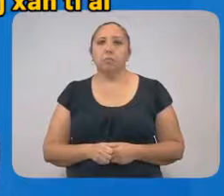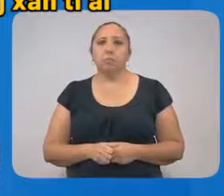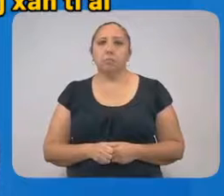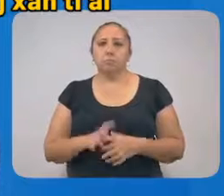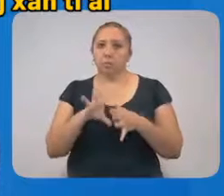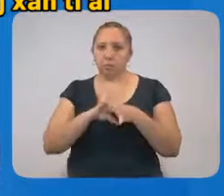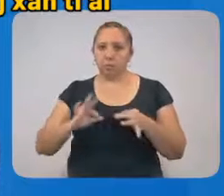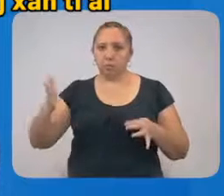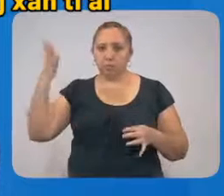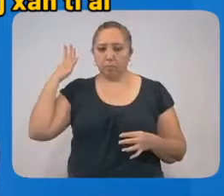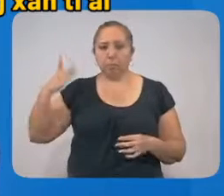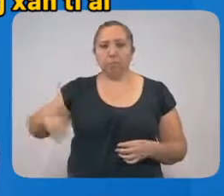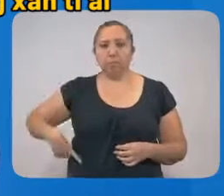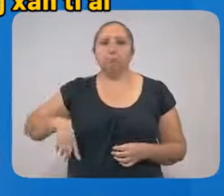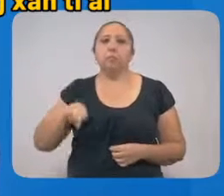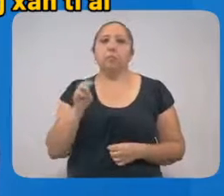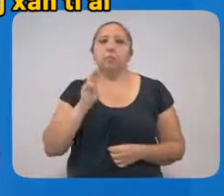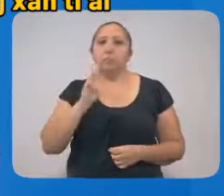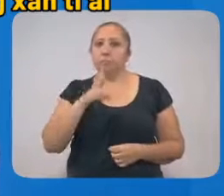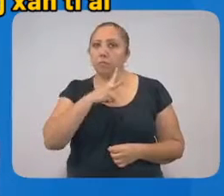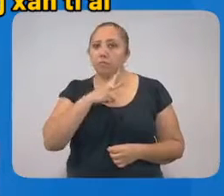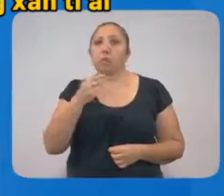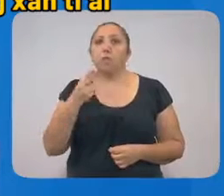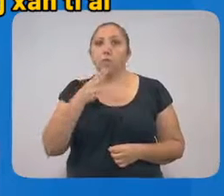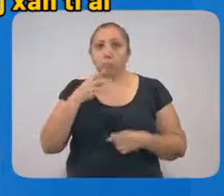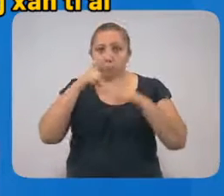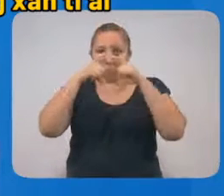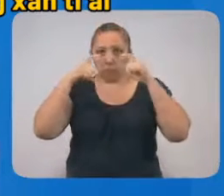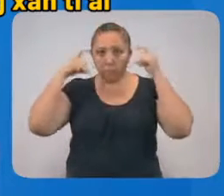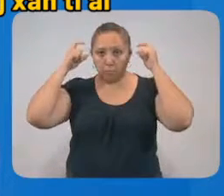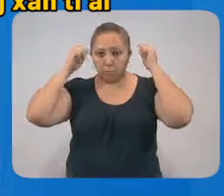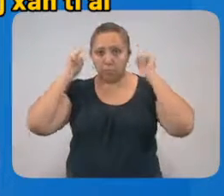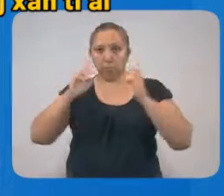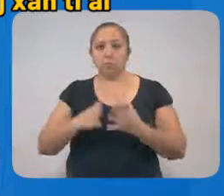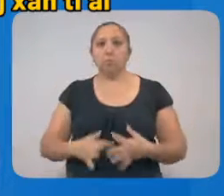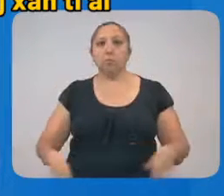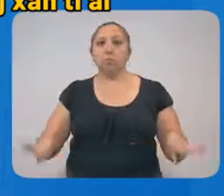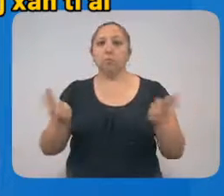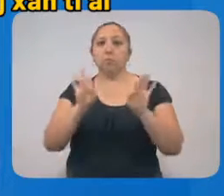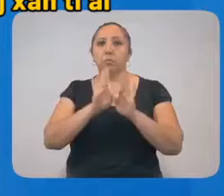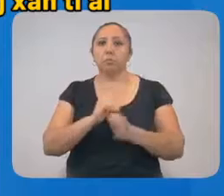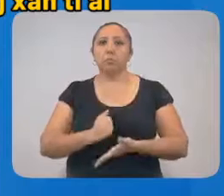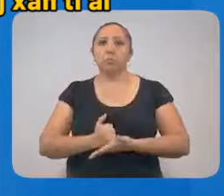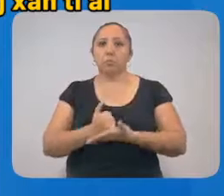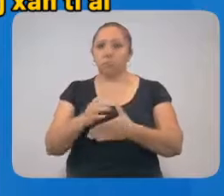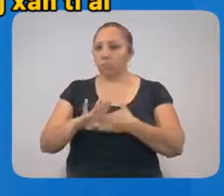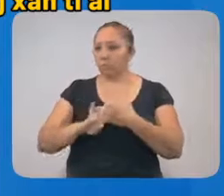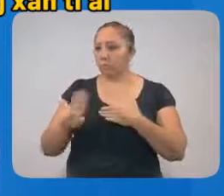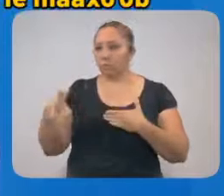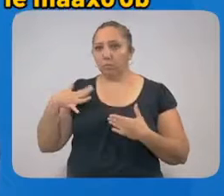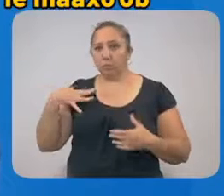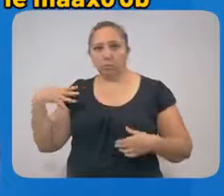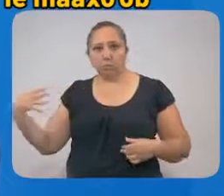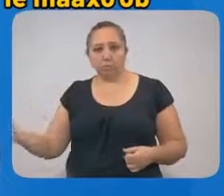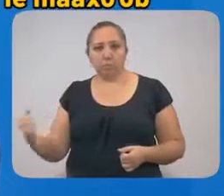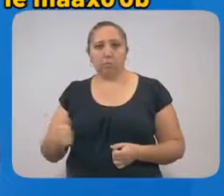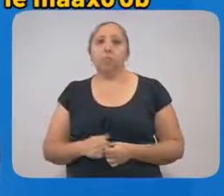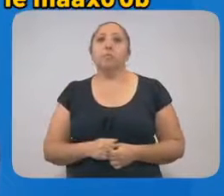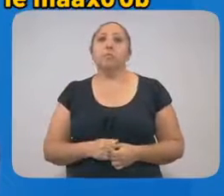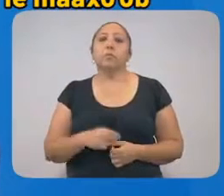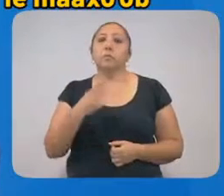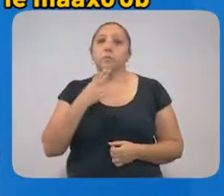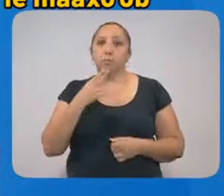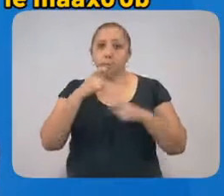Como explicó el gobernador Mauricio Vila Dosal, el uso del cubrebocas es una disposición que ayuda igual a prevenir el contagio. La medida de